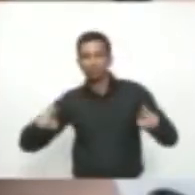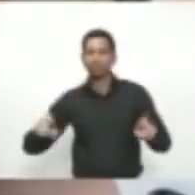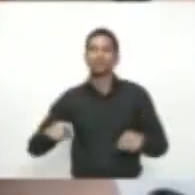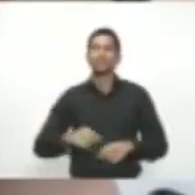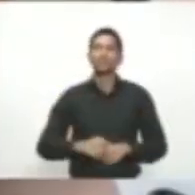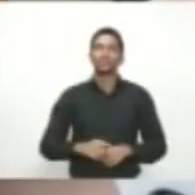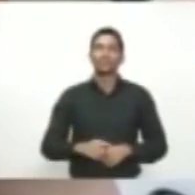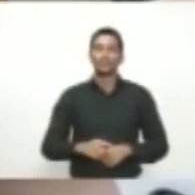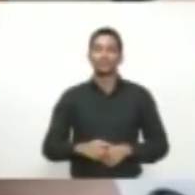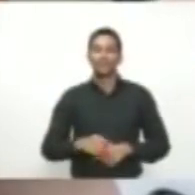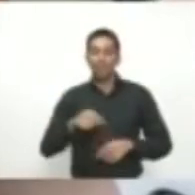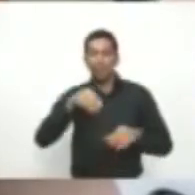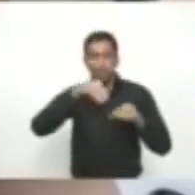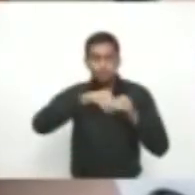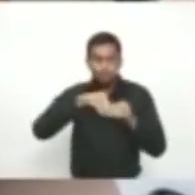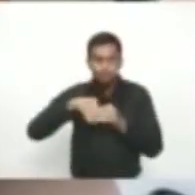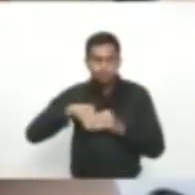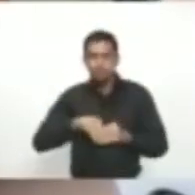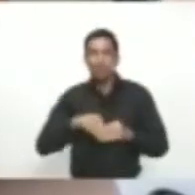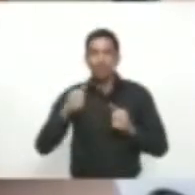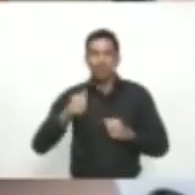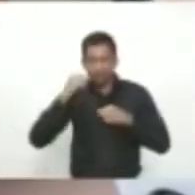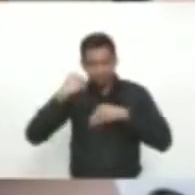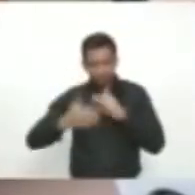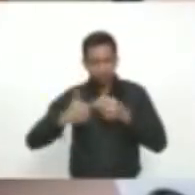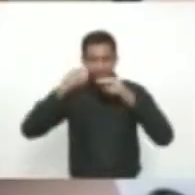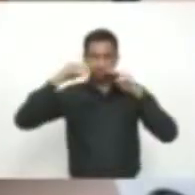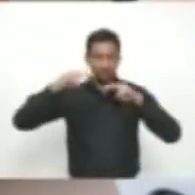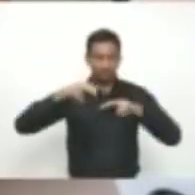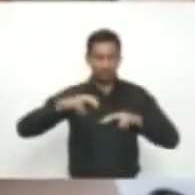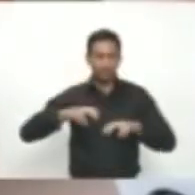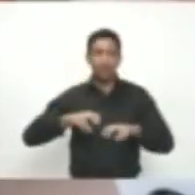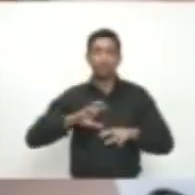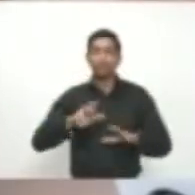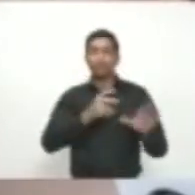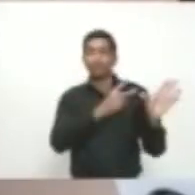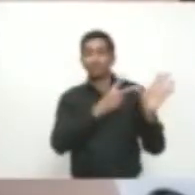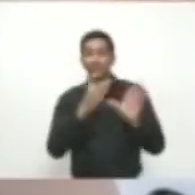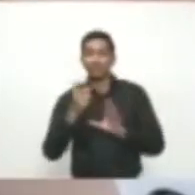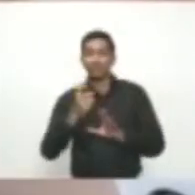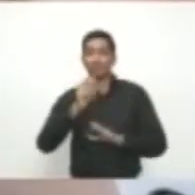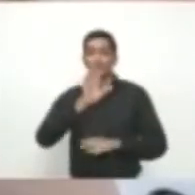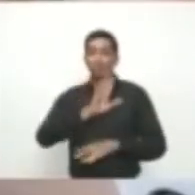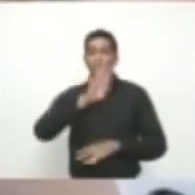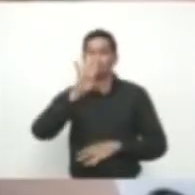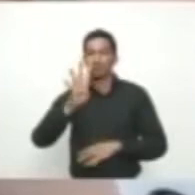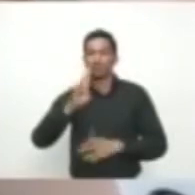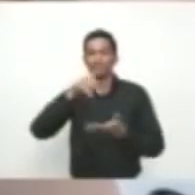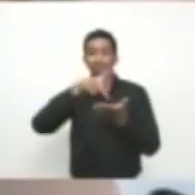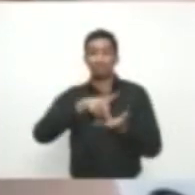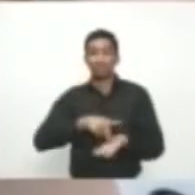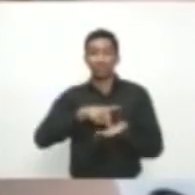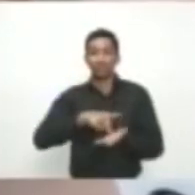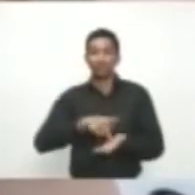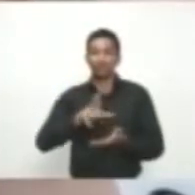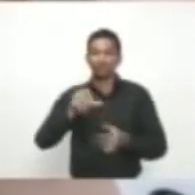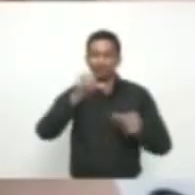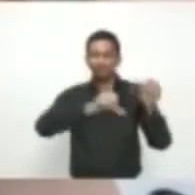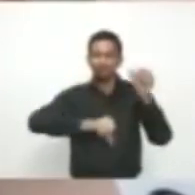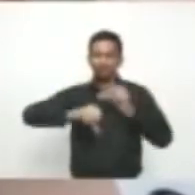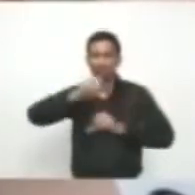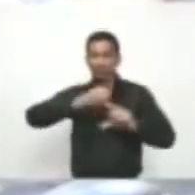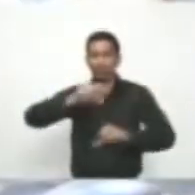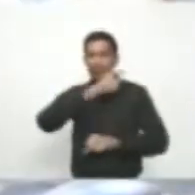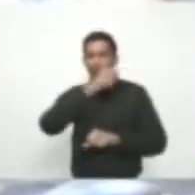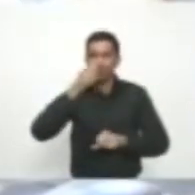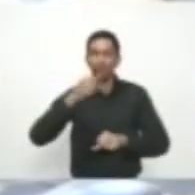cual podemos apuntar casi con certeza que estos 754 kilos de cloridrato de cocaína pertenecen al Clan